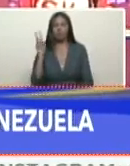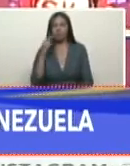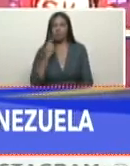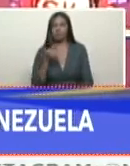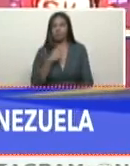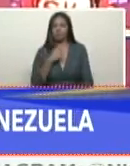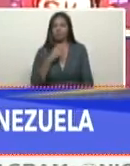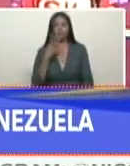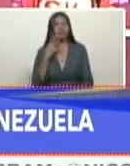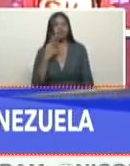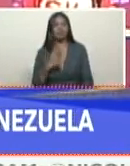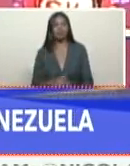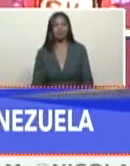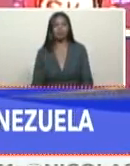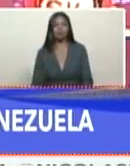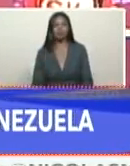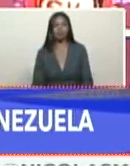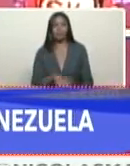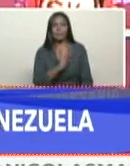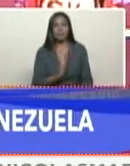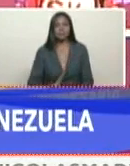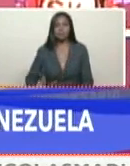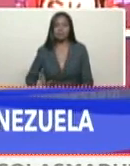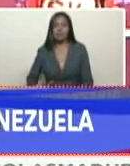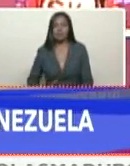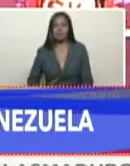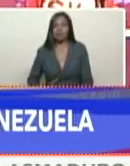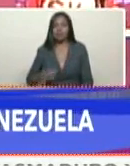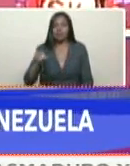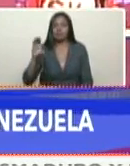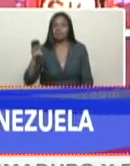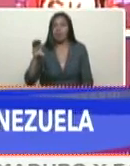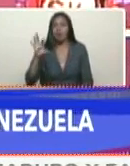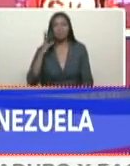dicen, presidente, en el estado tal